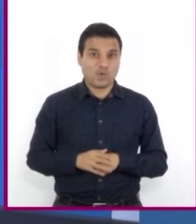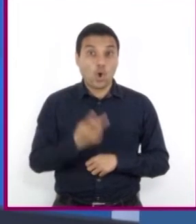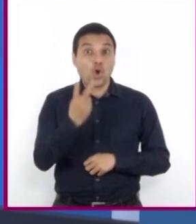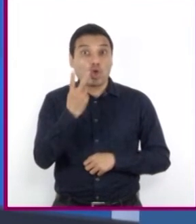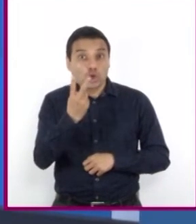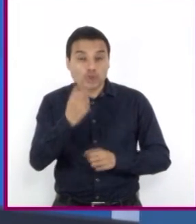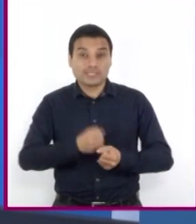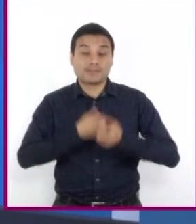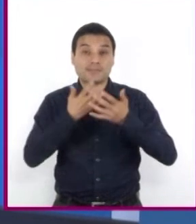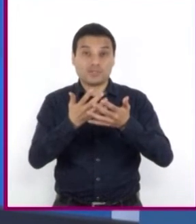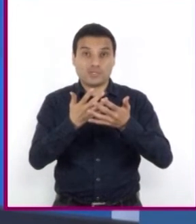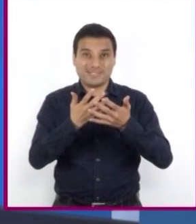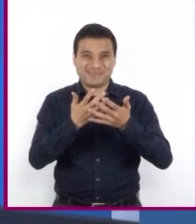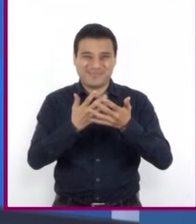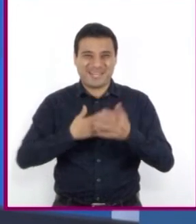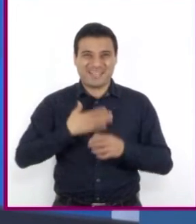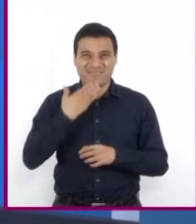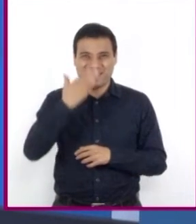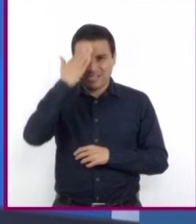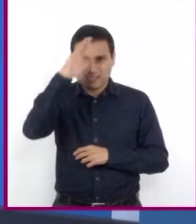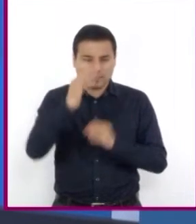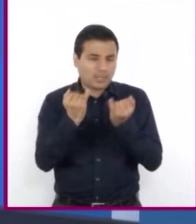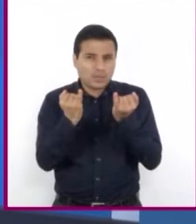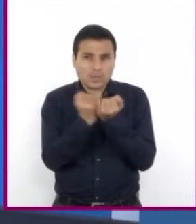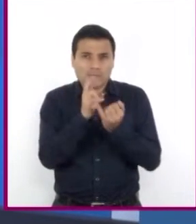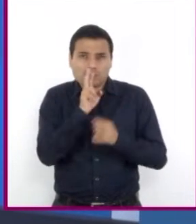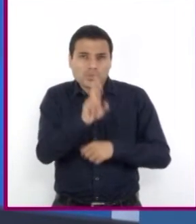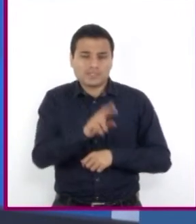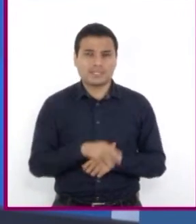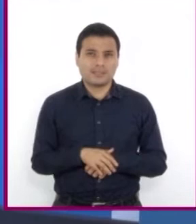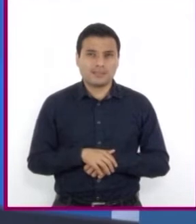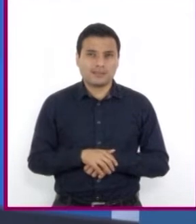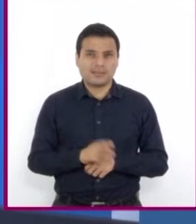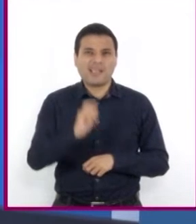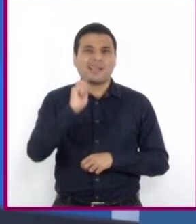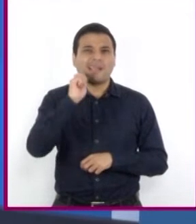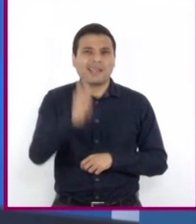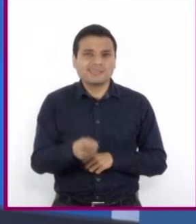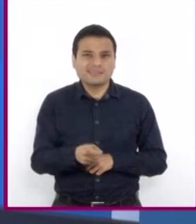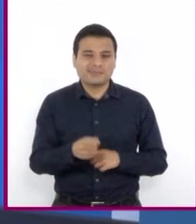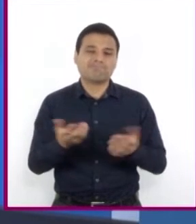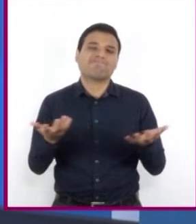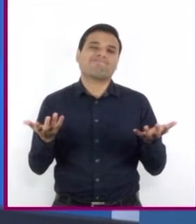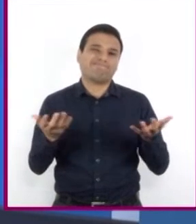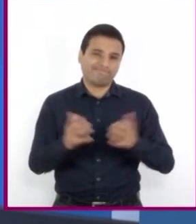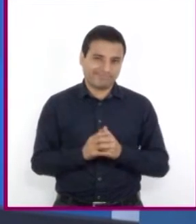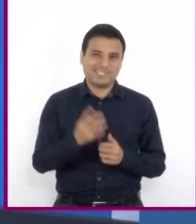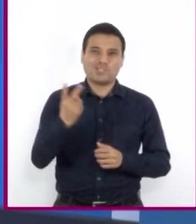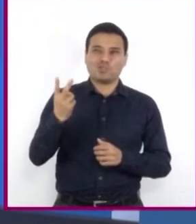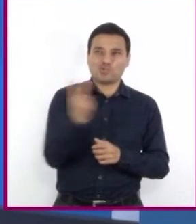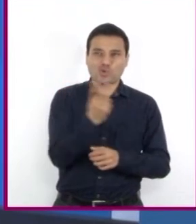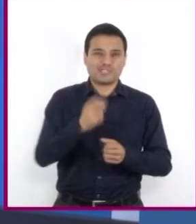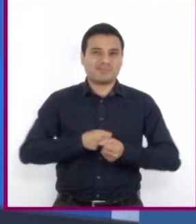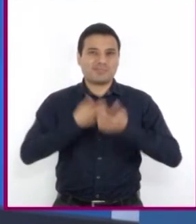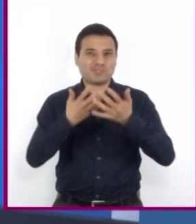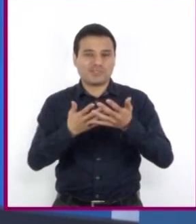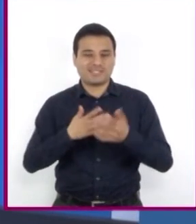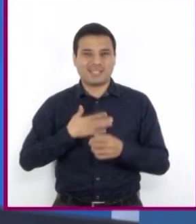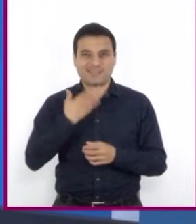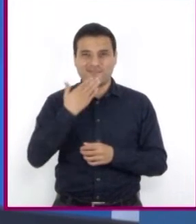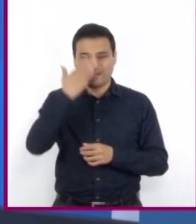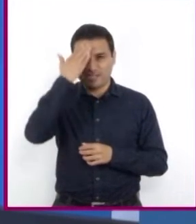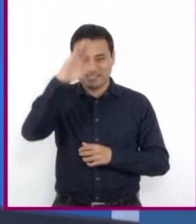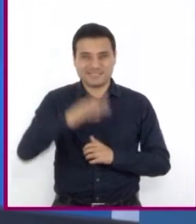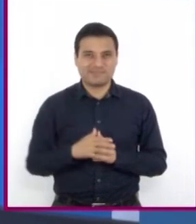expresiones algebraicas obtenemos el mismo resultado, por lo que podemos concluir que ambas expresiones algebraicas